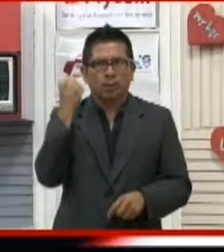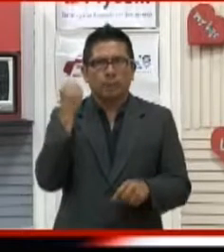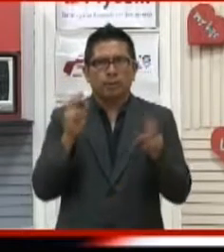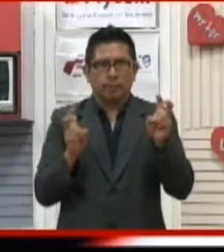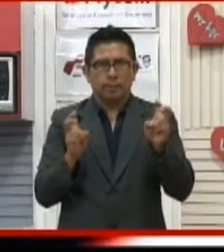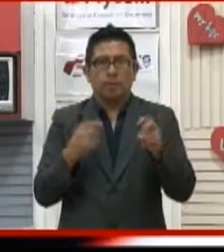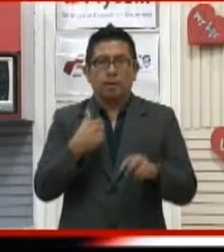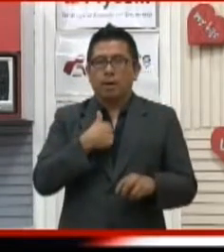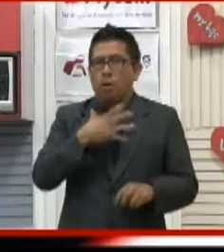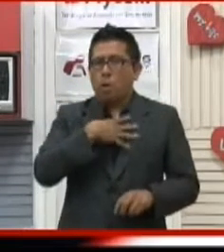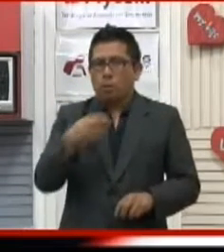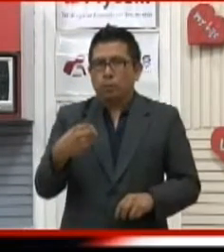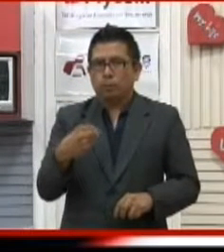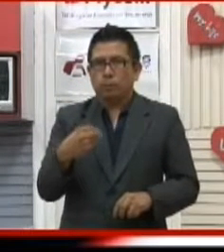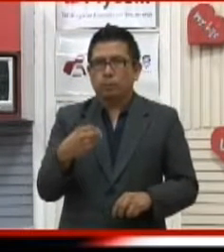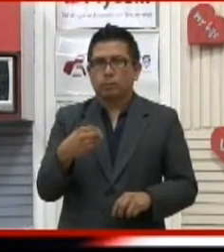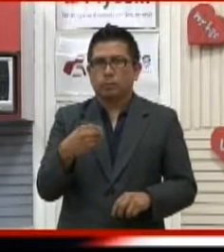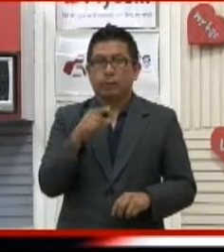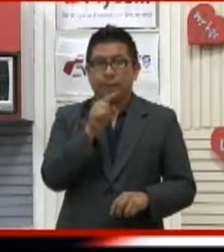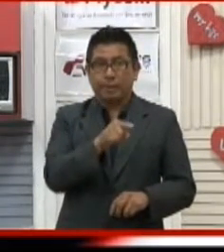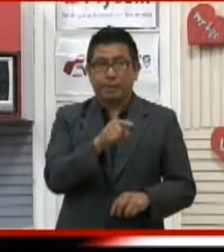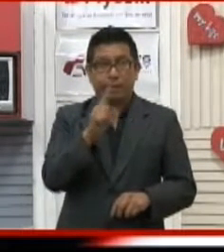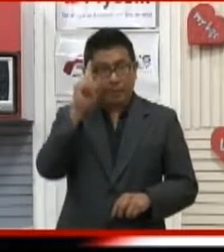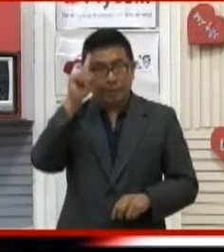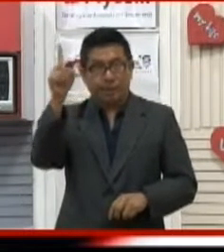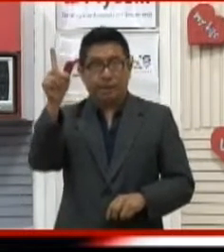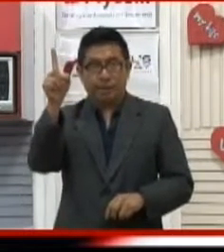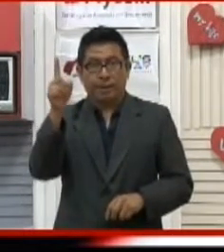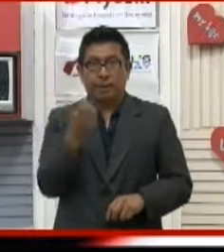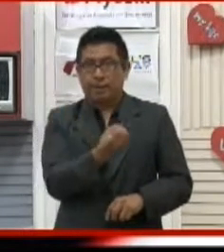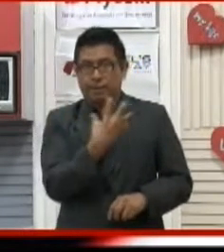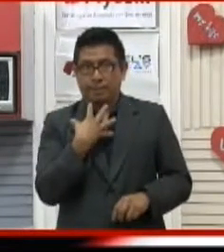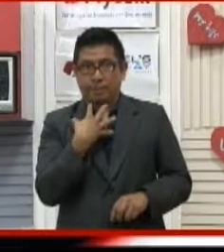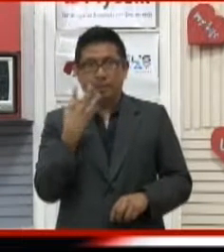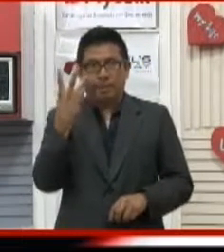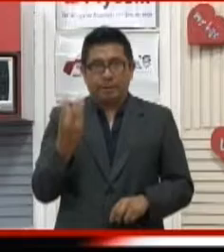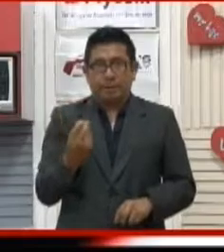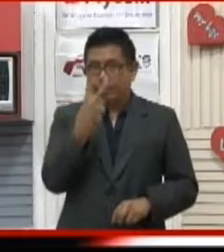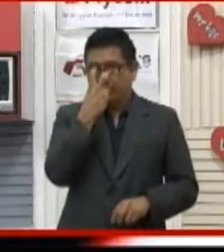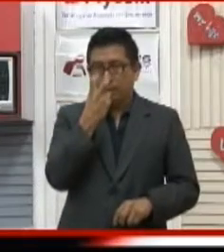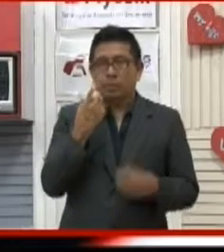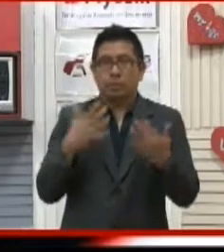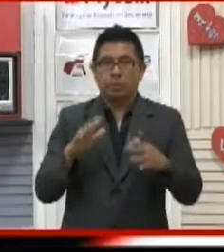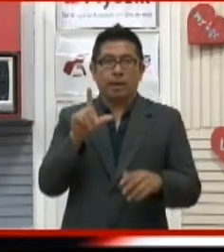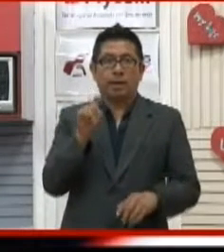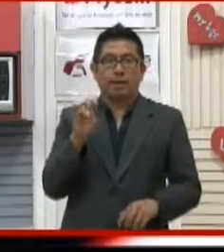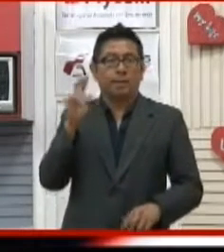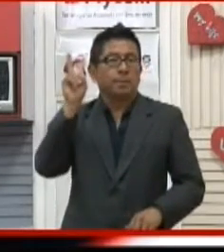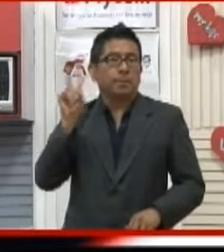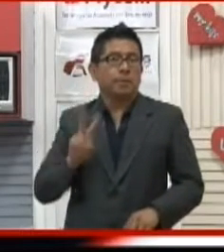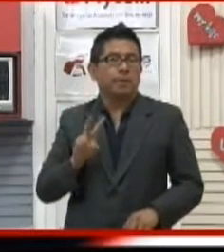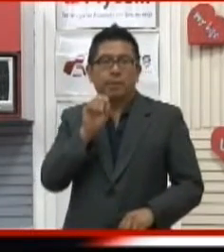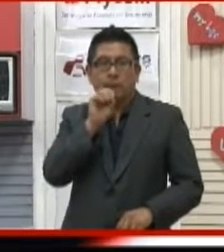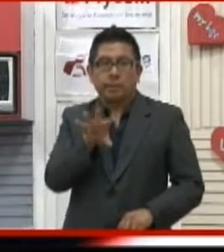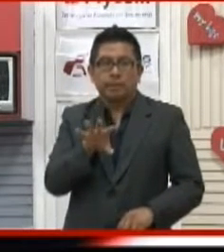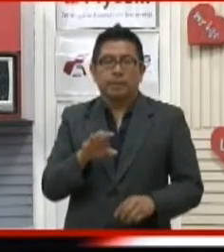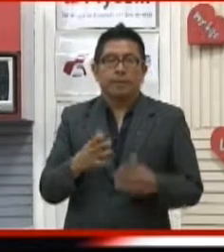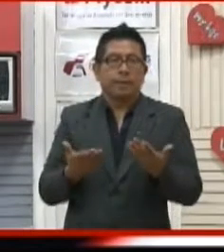y me encanta definitivamente este tipo de iniciativas, porque como bien ya la licenciada lo está mencionando, se trata